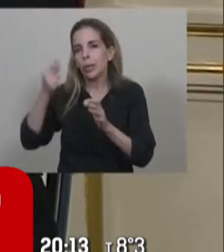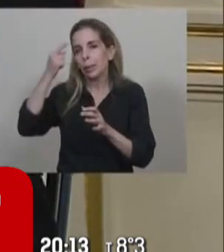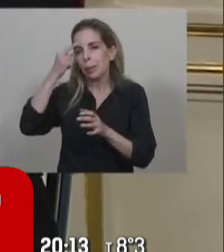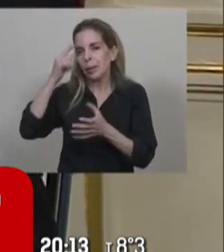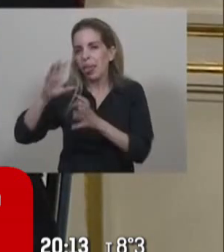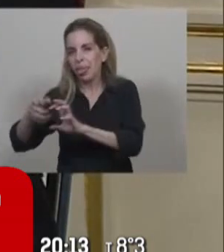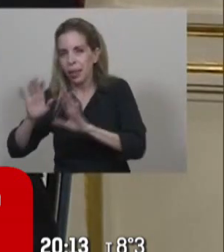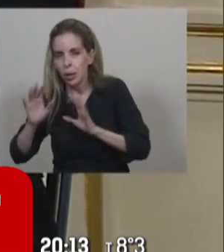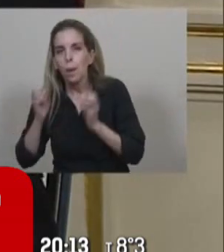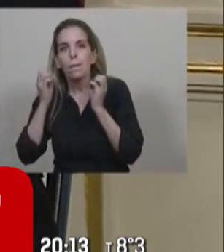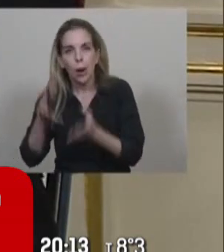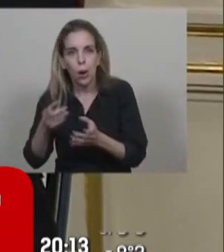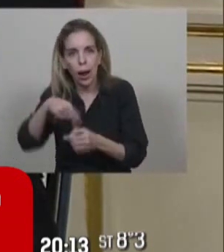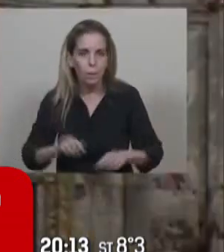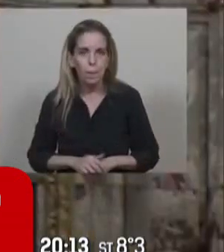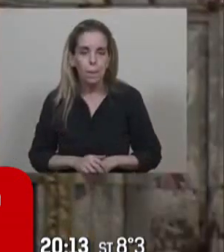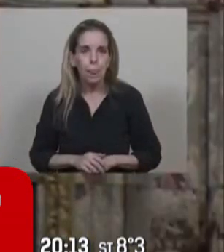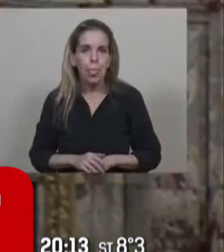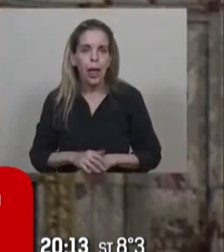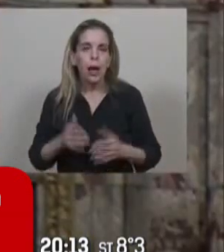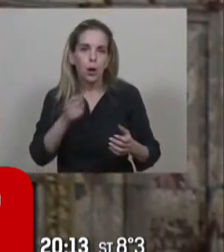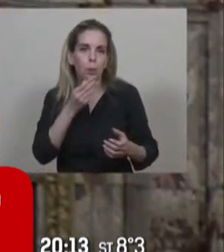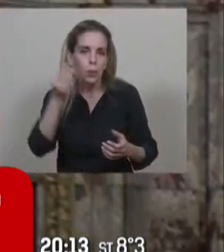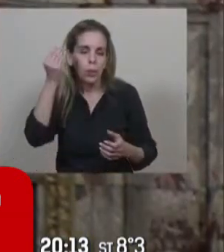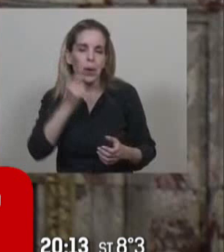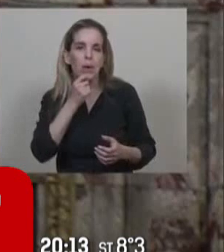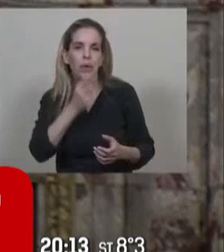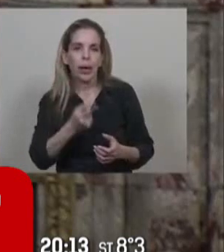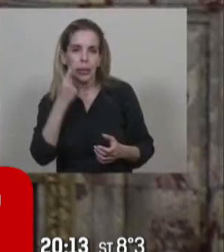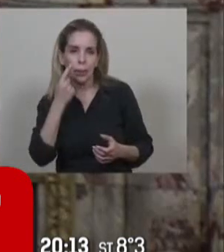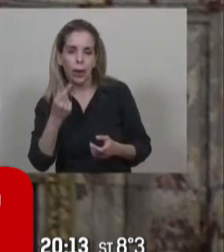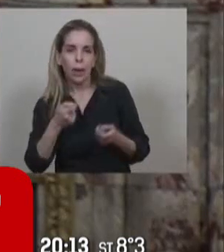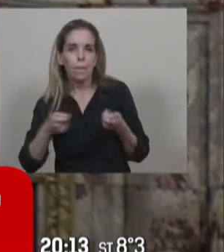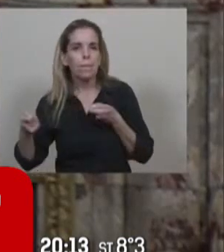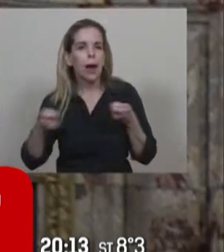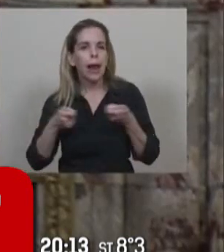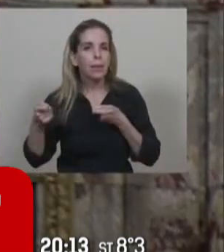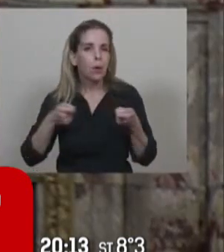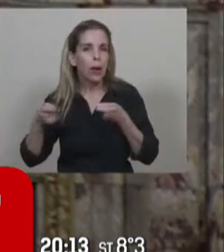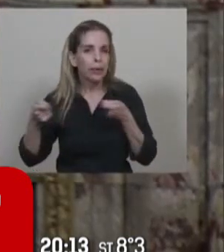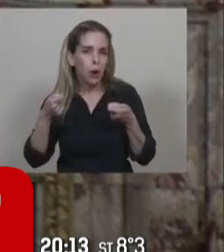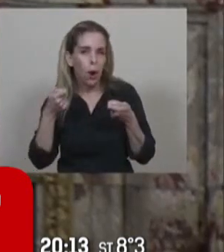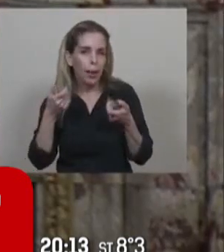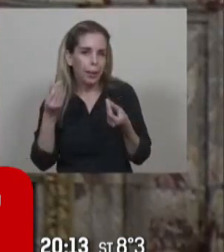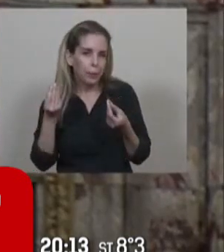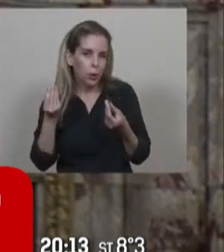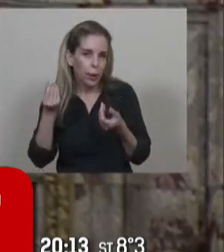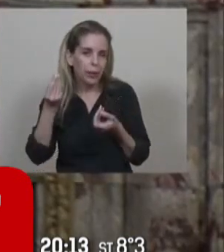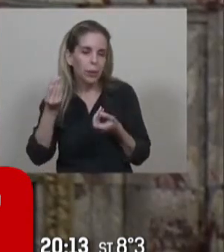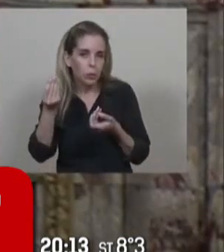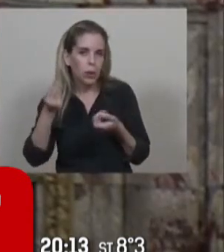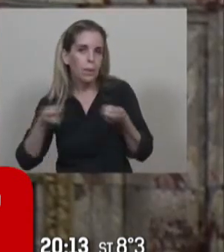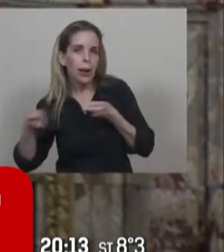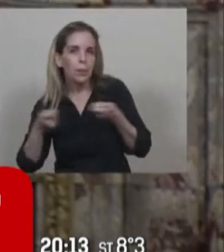con competencia penal. Es fácil observar la manipulación de los tiempos del proceso que les permite a los